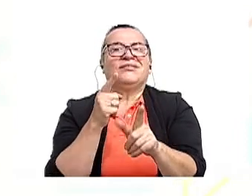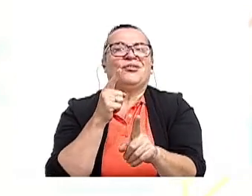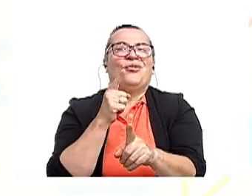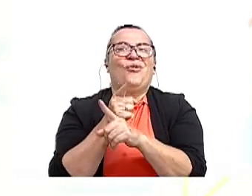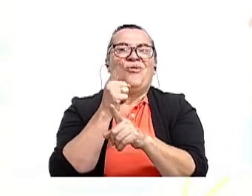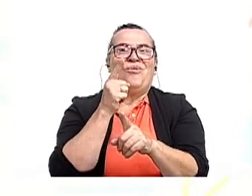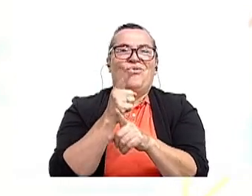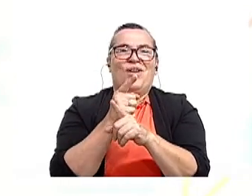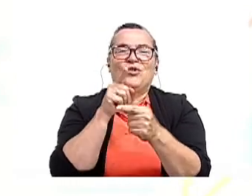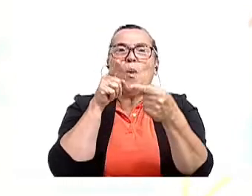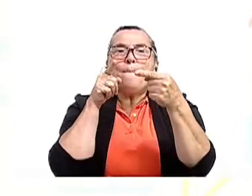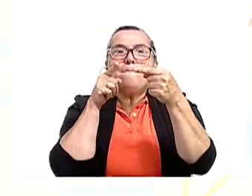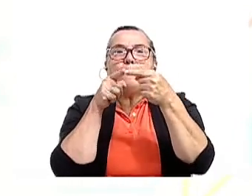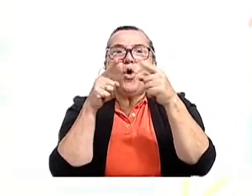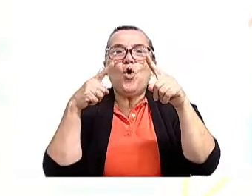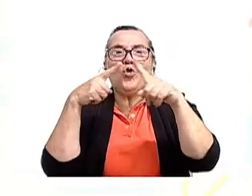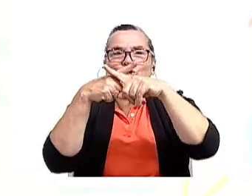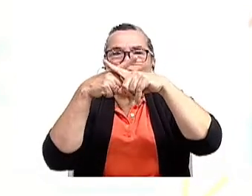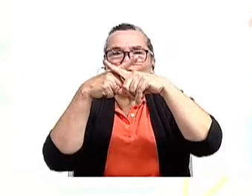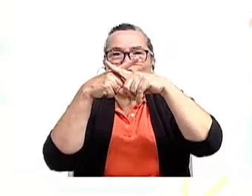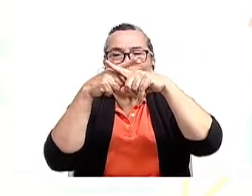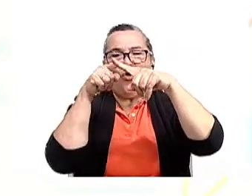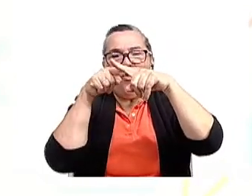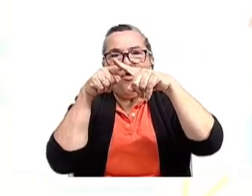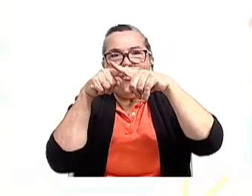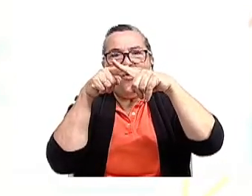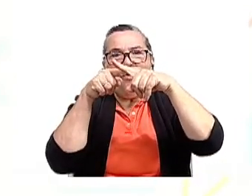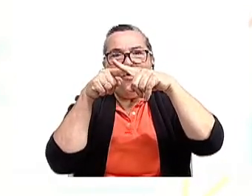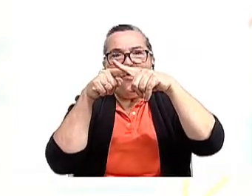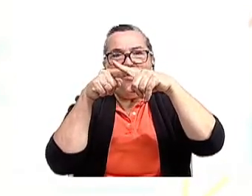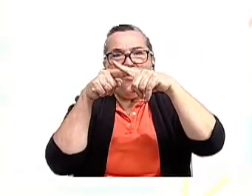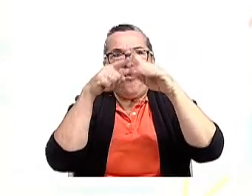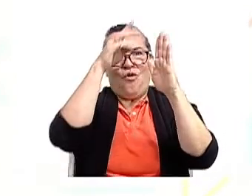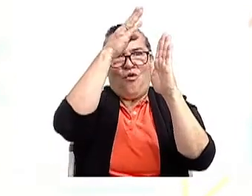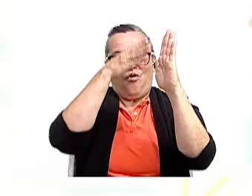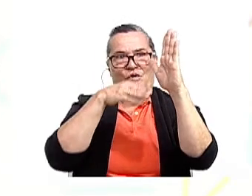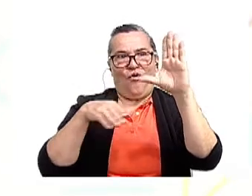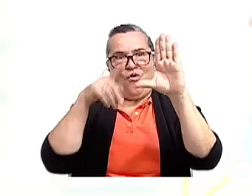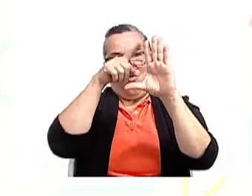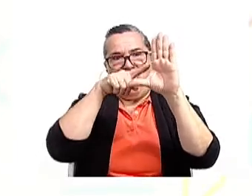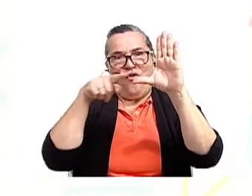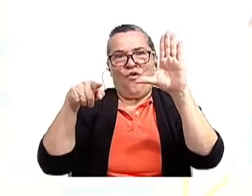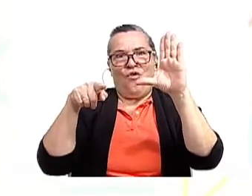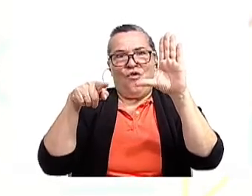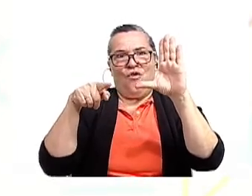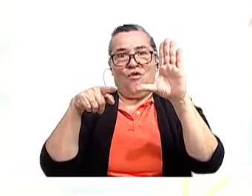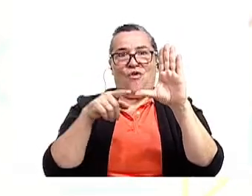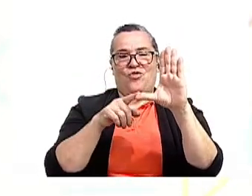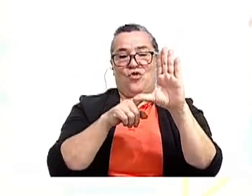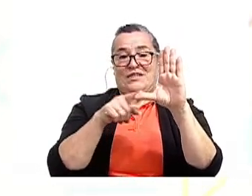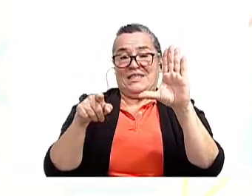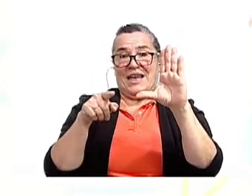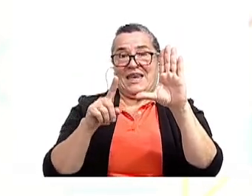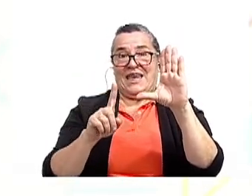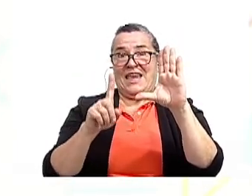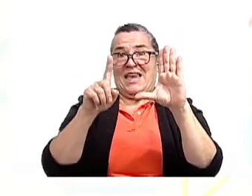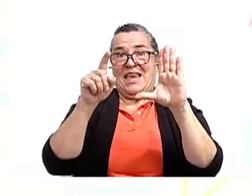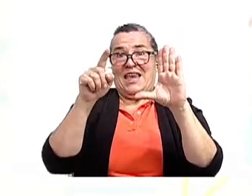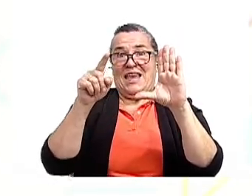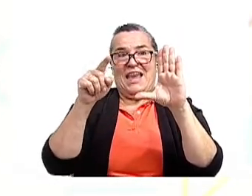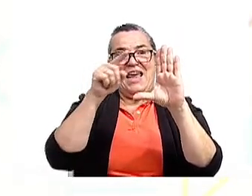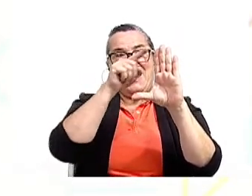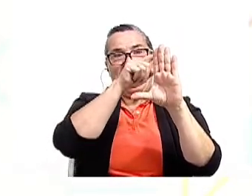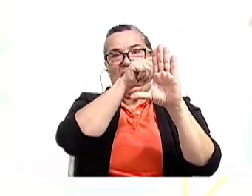Correcto. El punto de intersección con el eje de las ordenadas, es decir, con el eje Y. Muy bien, que tenía la